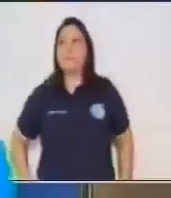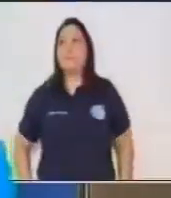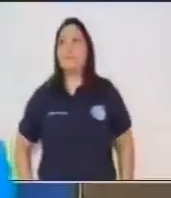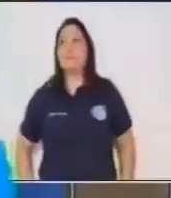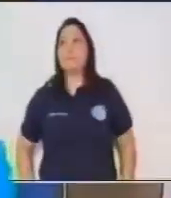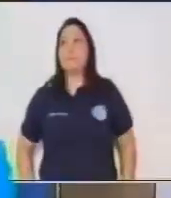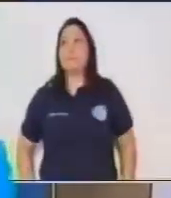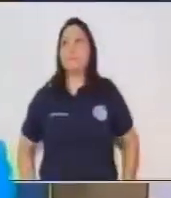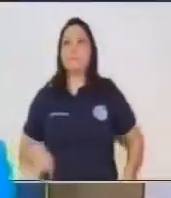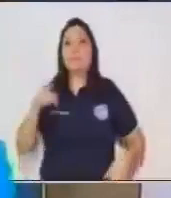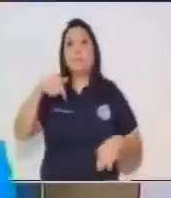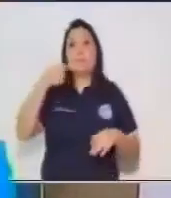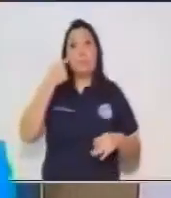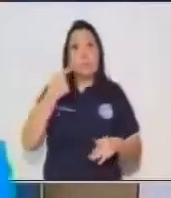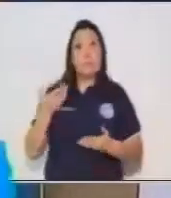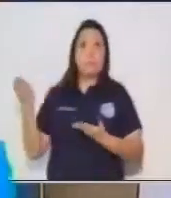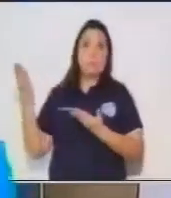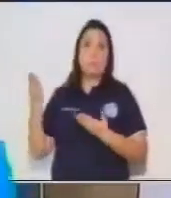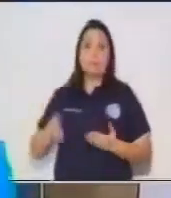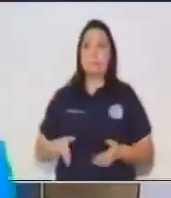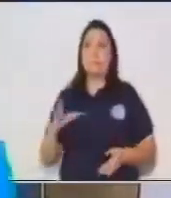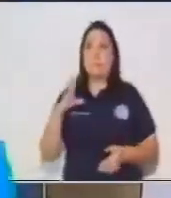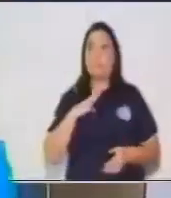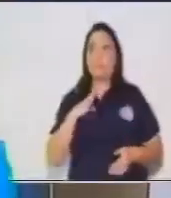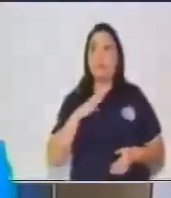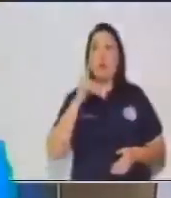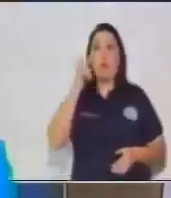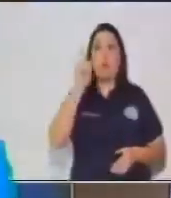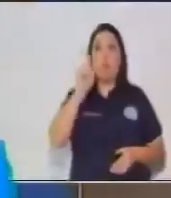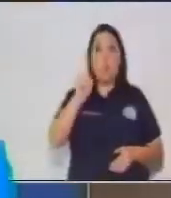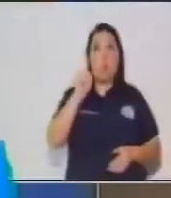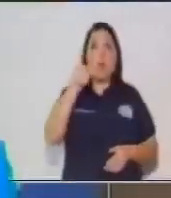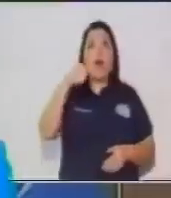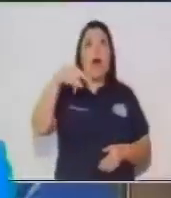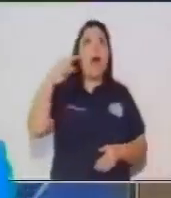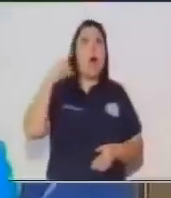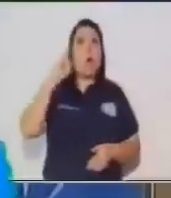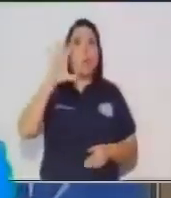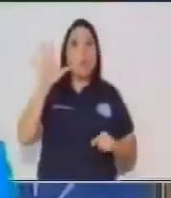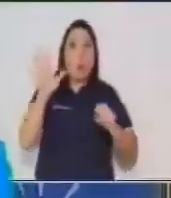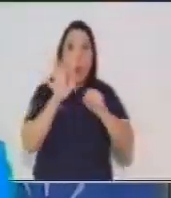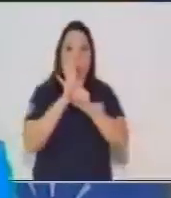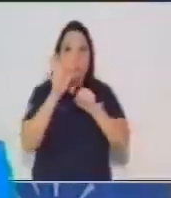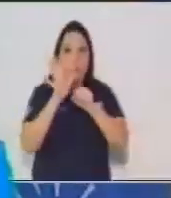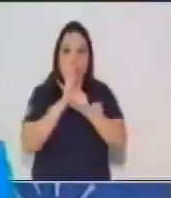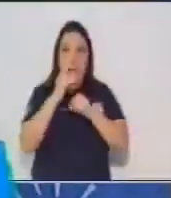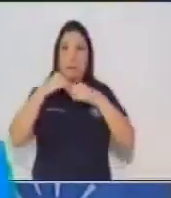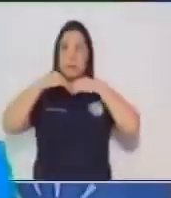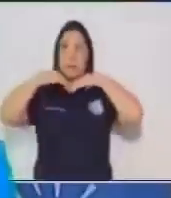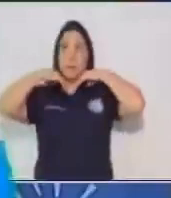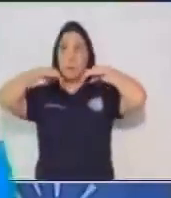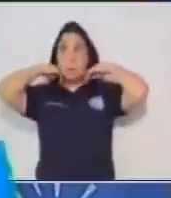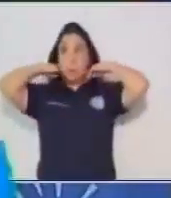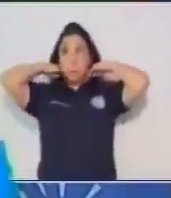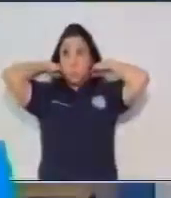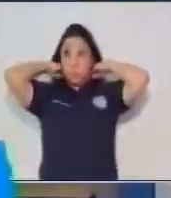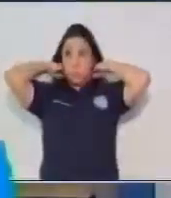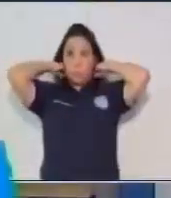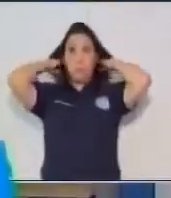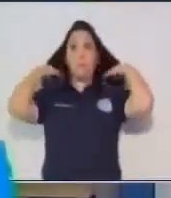tenemos un ángulo completo. ¿Cuál es ese ángulo? El que va a dar la